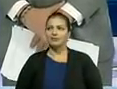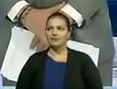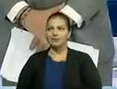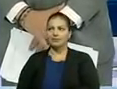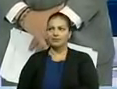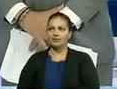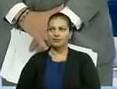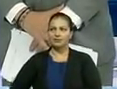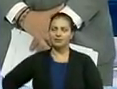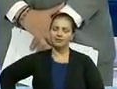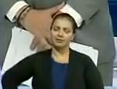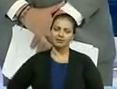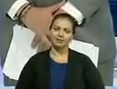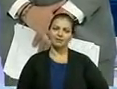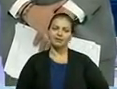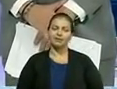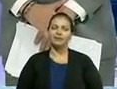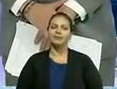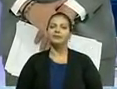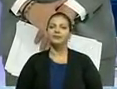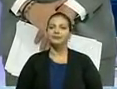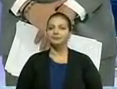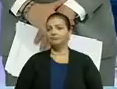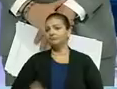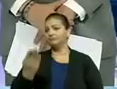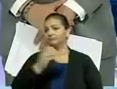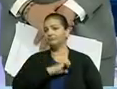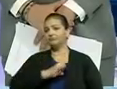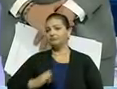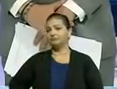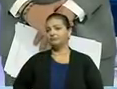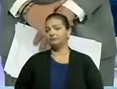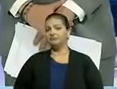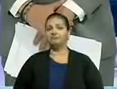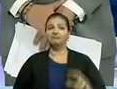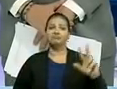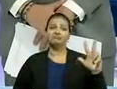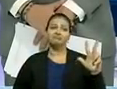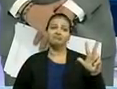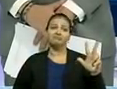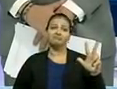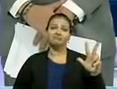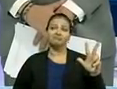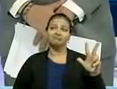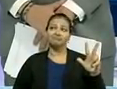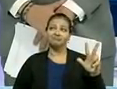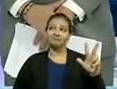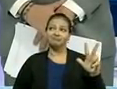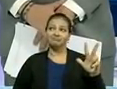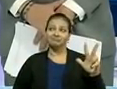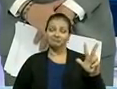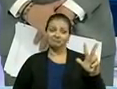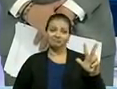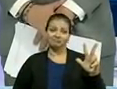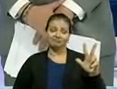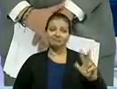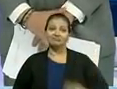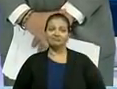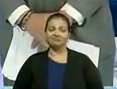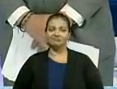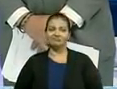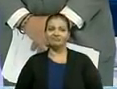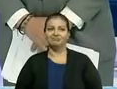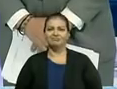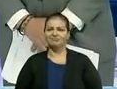clásicos, ve aquí. Ve a una Melecita, ve. Él tiene los tres goles. Los tres goles se los tragó él. Oye,